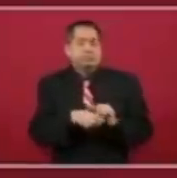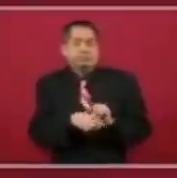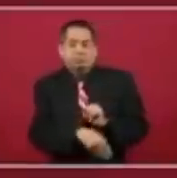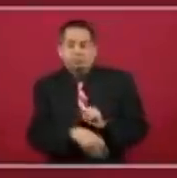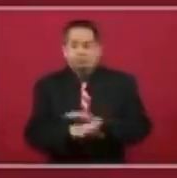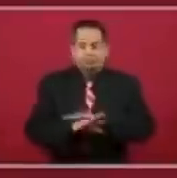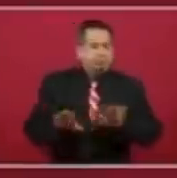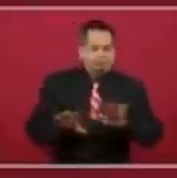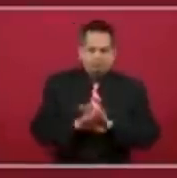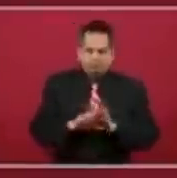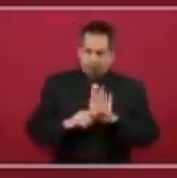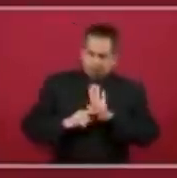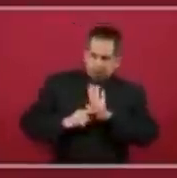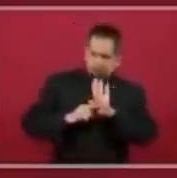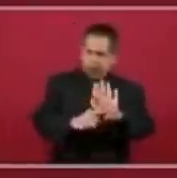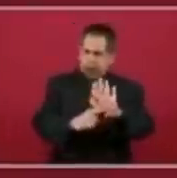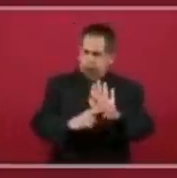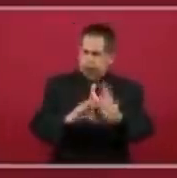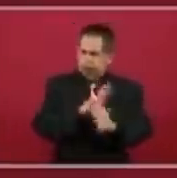absolutamente nada.